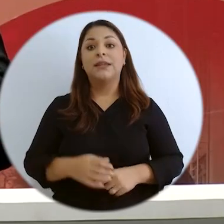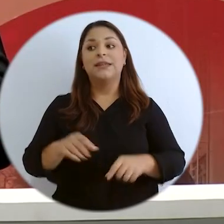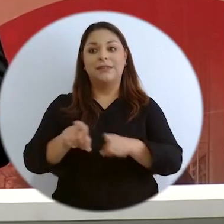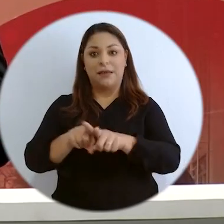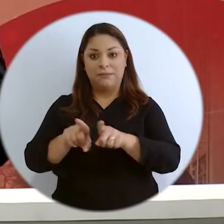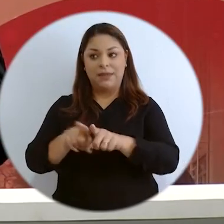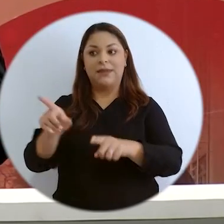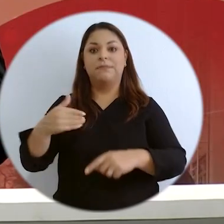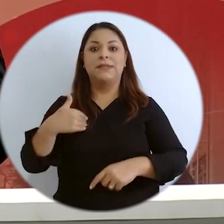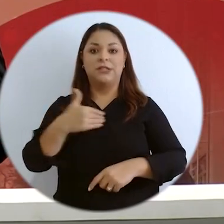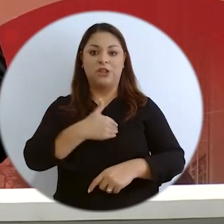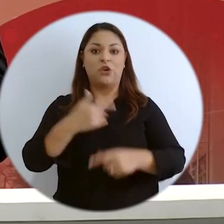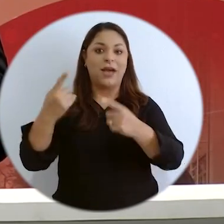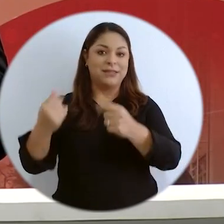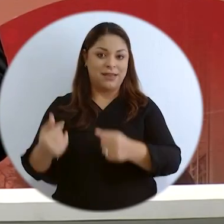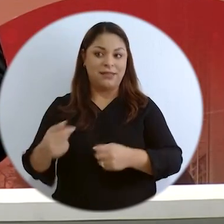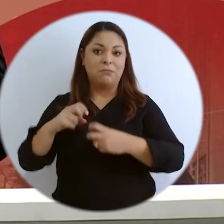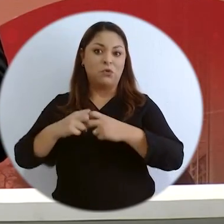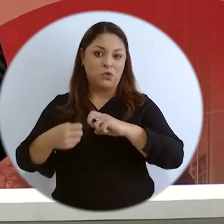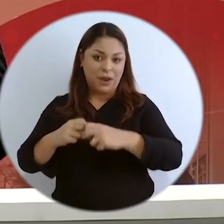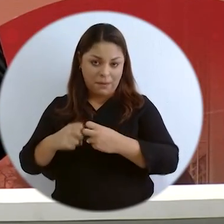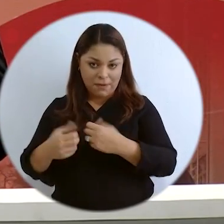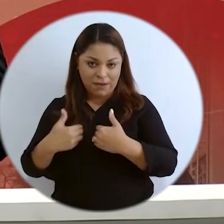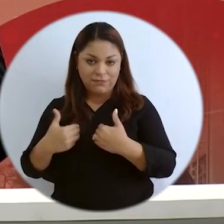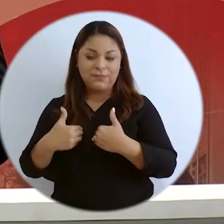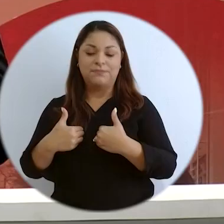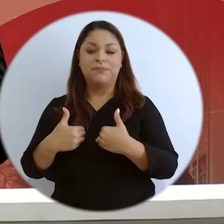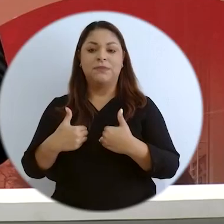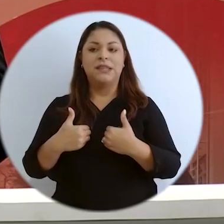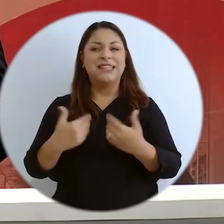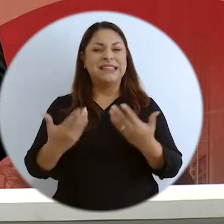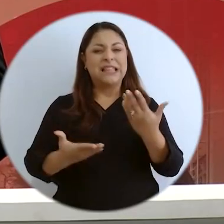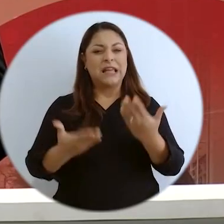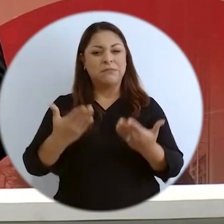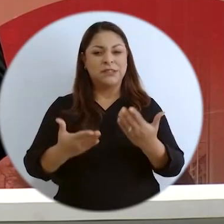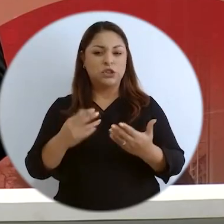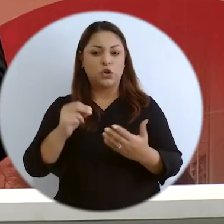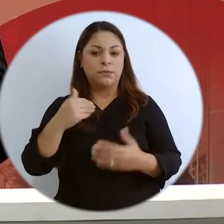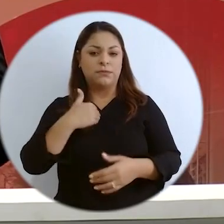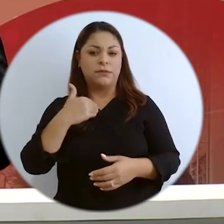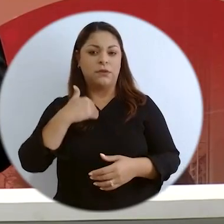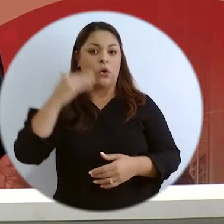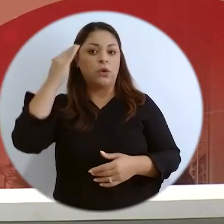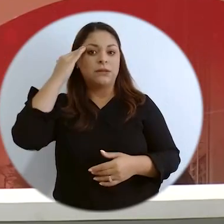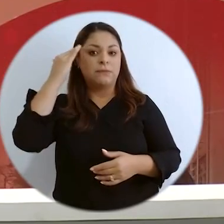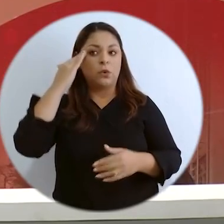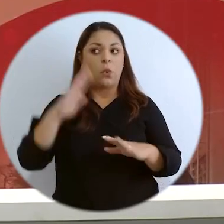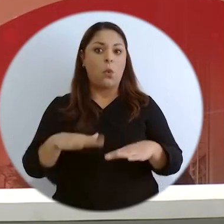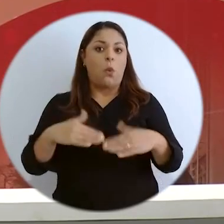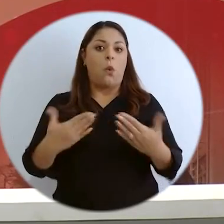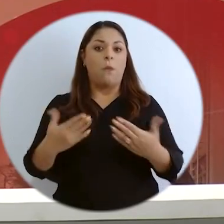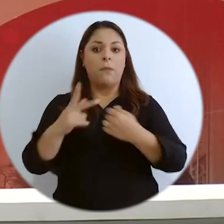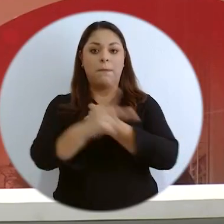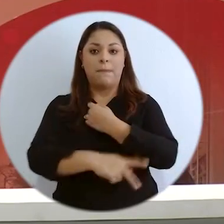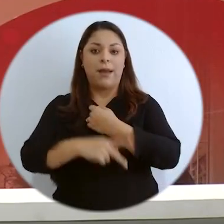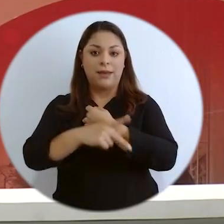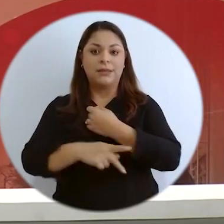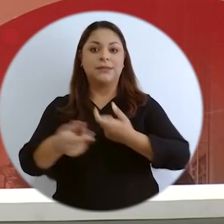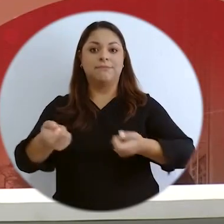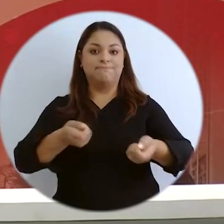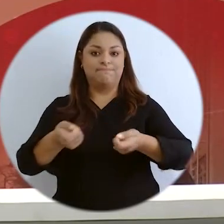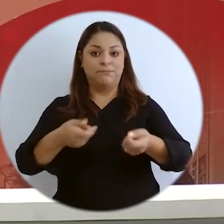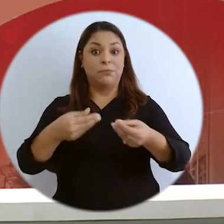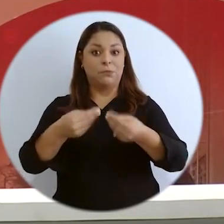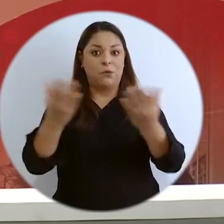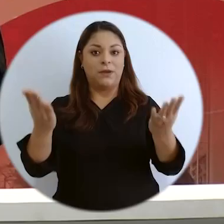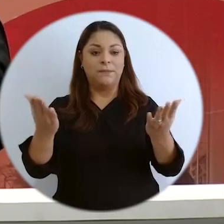el ministro de Hacienda, y ahí también mostró ciertas opciones que parece que era como de desconocimiento de la gestión pública en el país. Toma